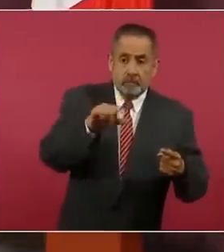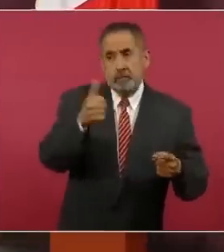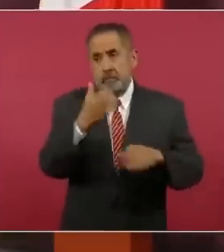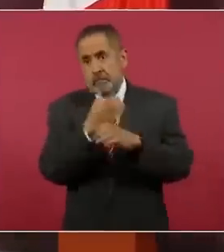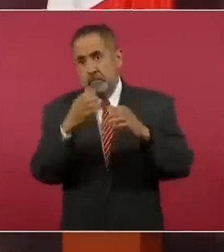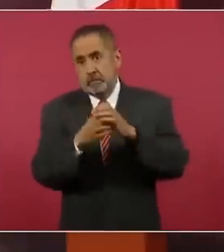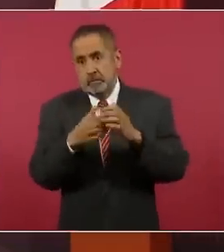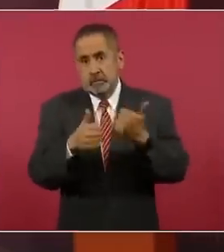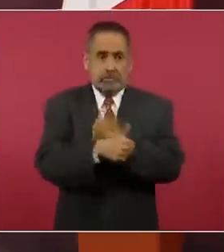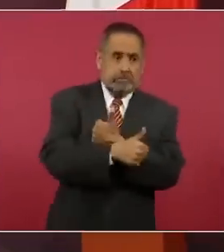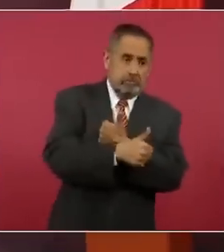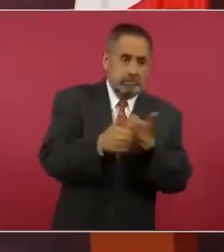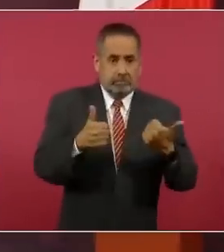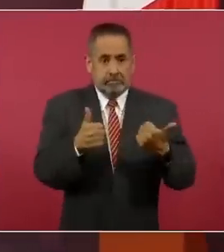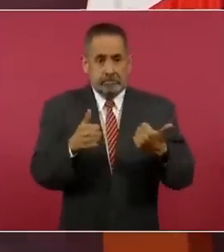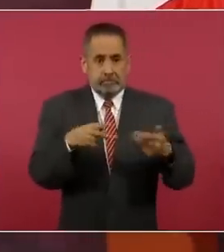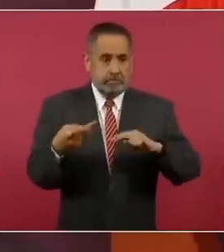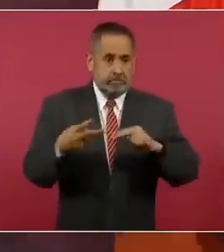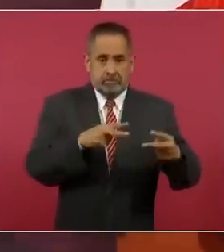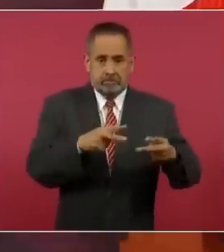otra.